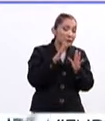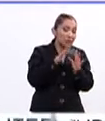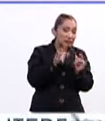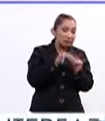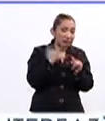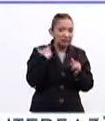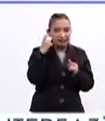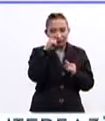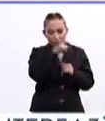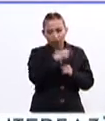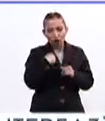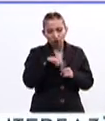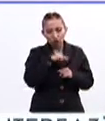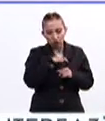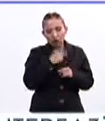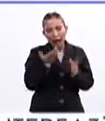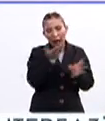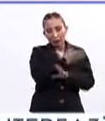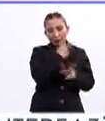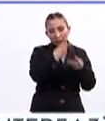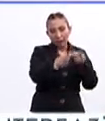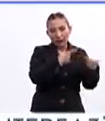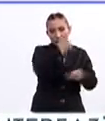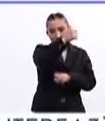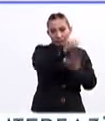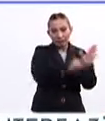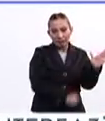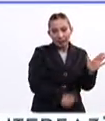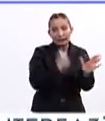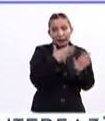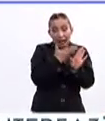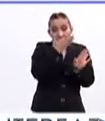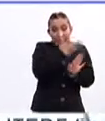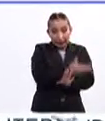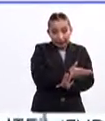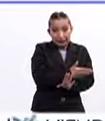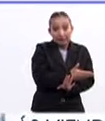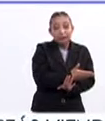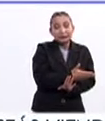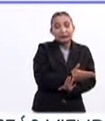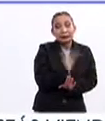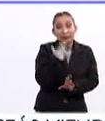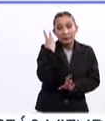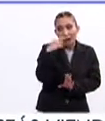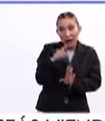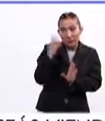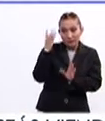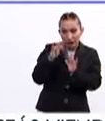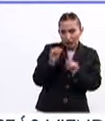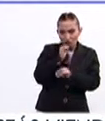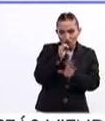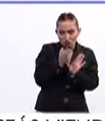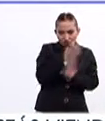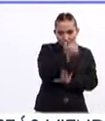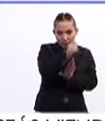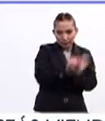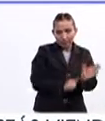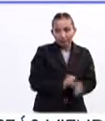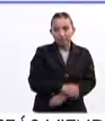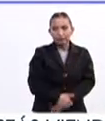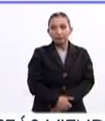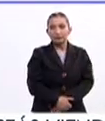difícil. Entonces nosotros tuvimos una preparación de 6 meses antes de viajar a Francia,